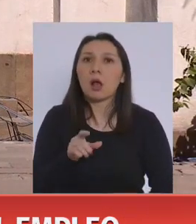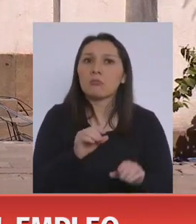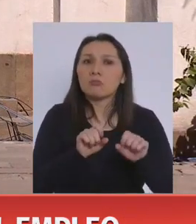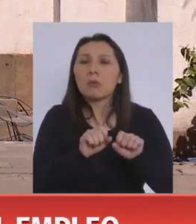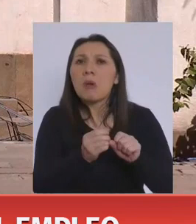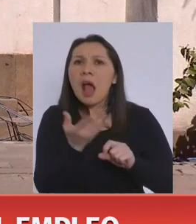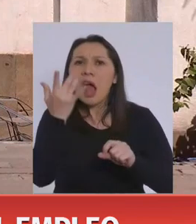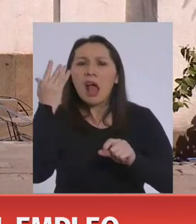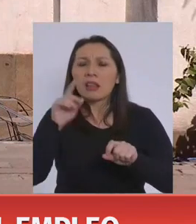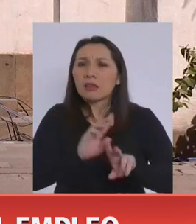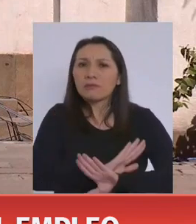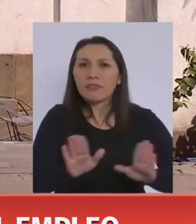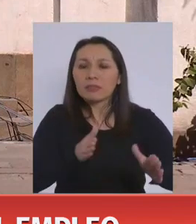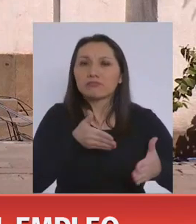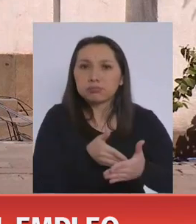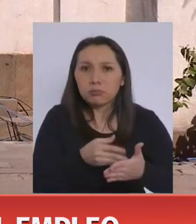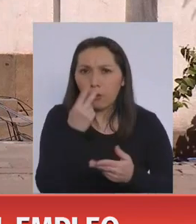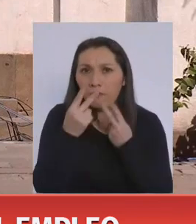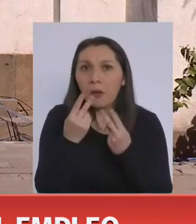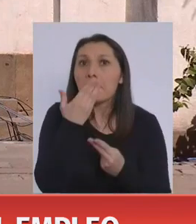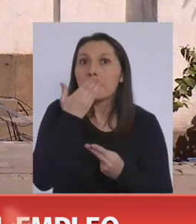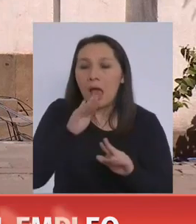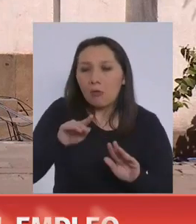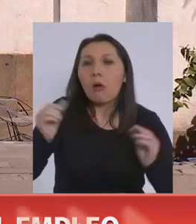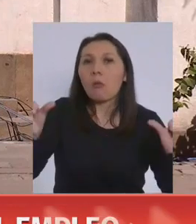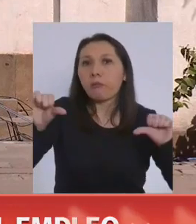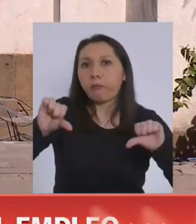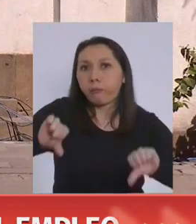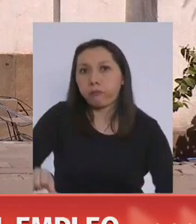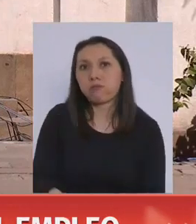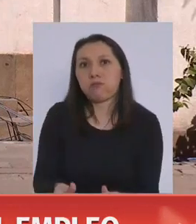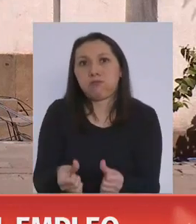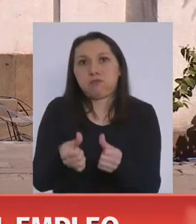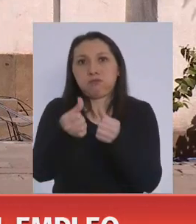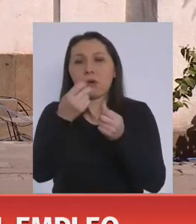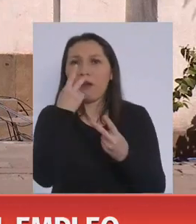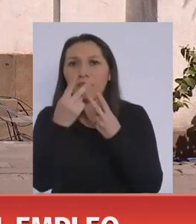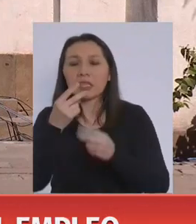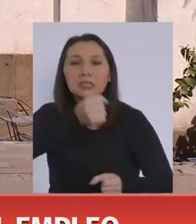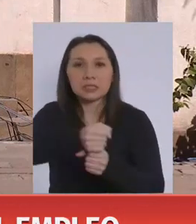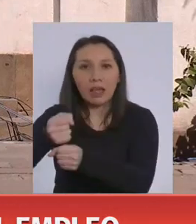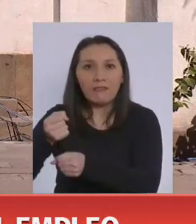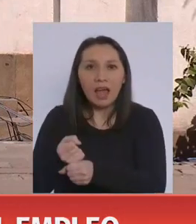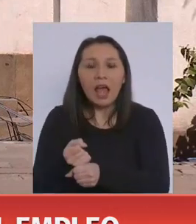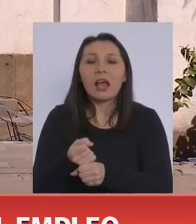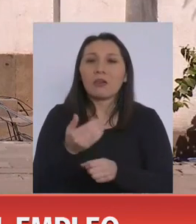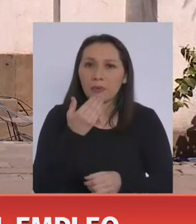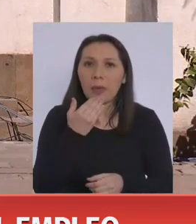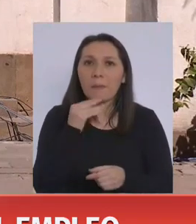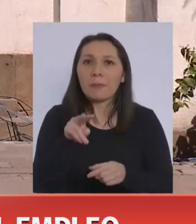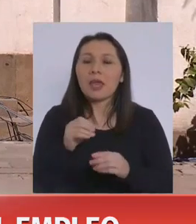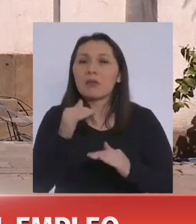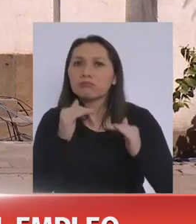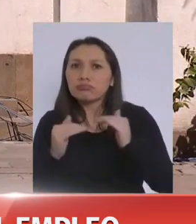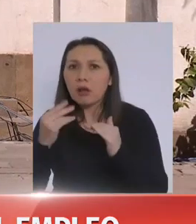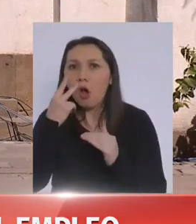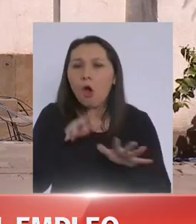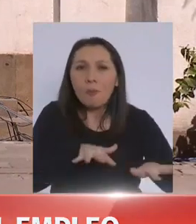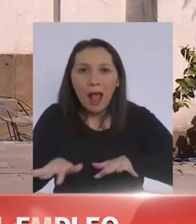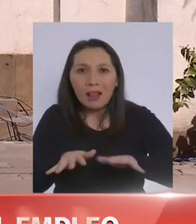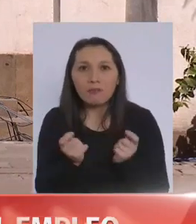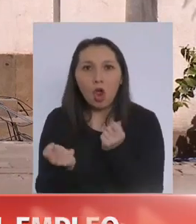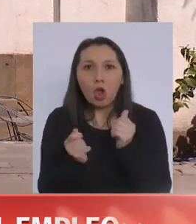tendencia y estamos observando mejorías tanto en los niveles de empleo como en los niveles de